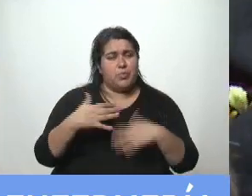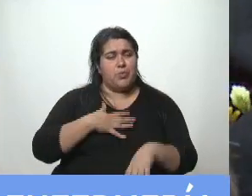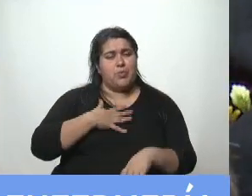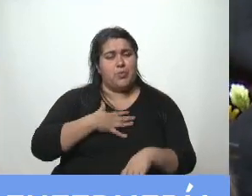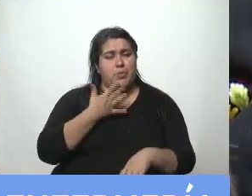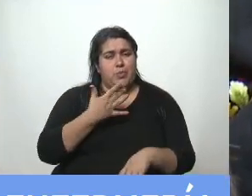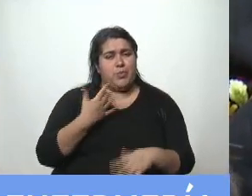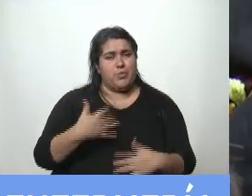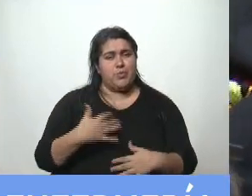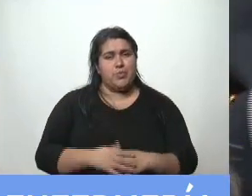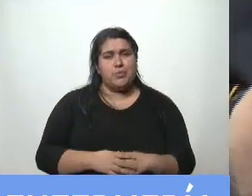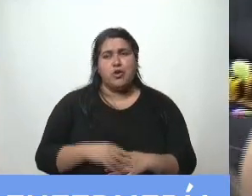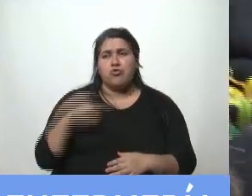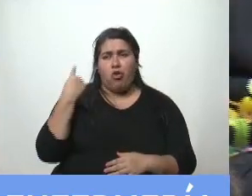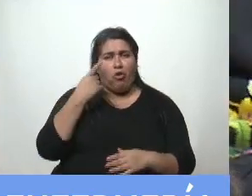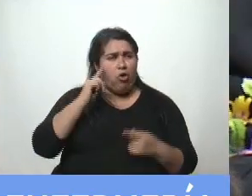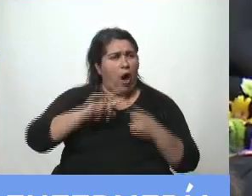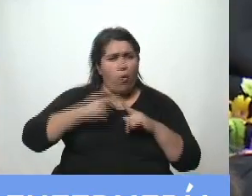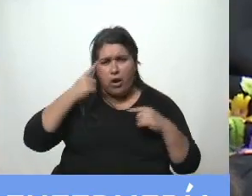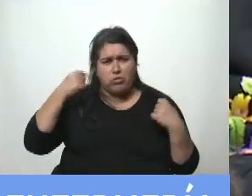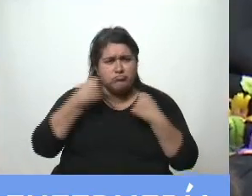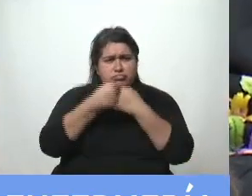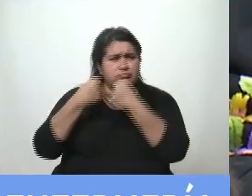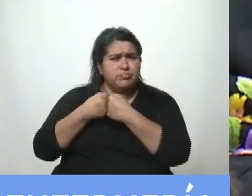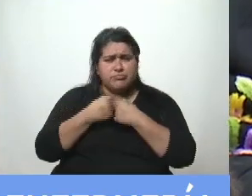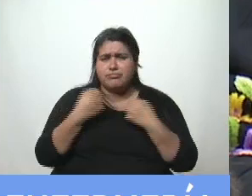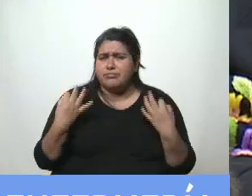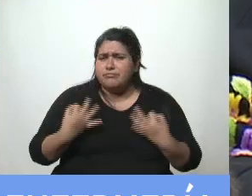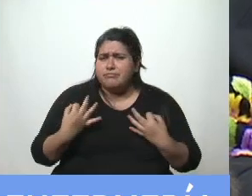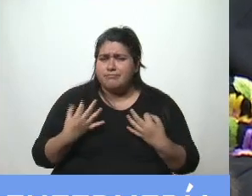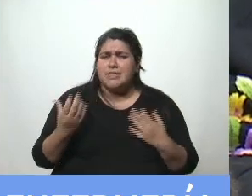¿no? Todos nos ponemos de acuerdo en lo importante que son